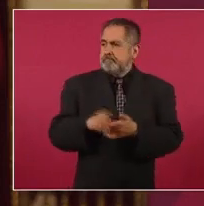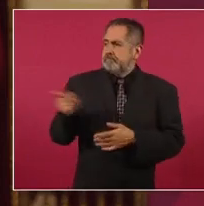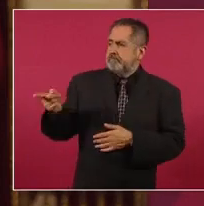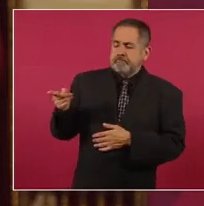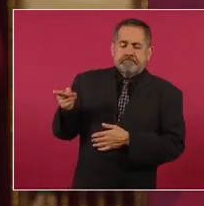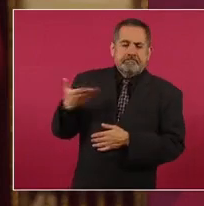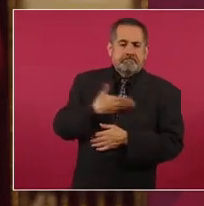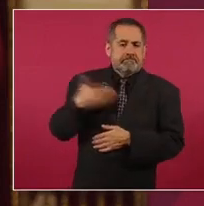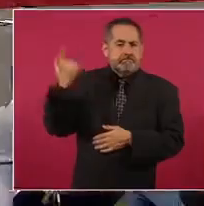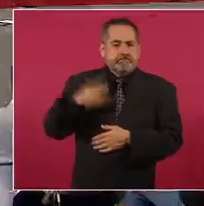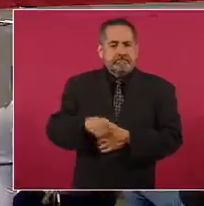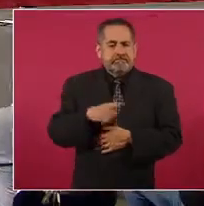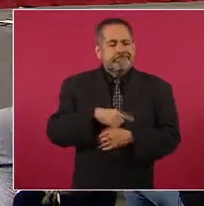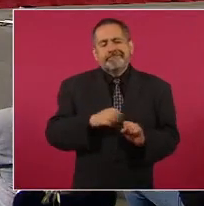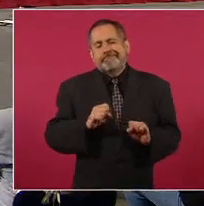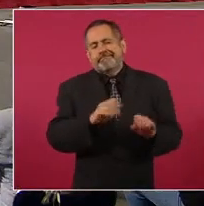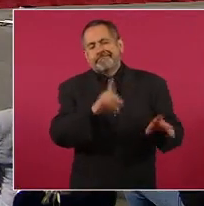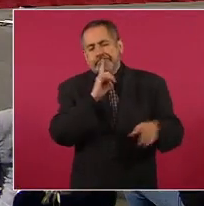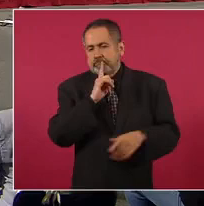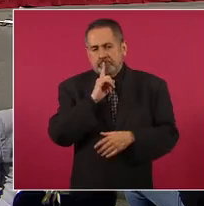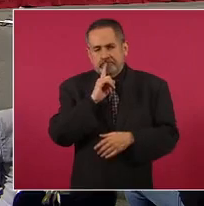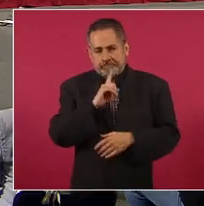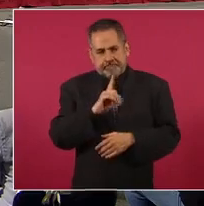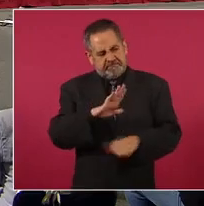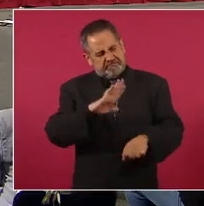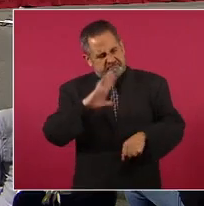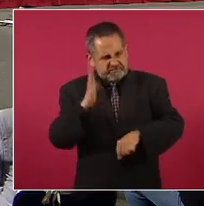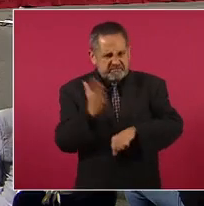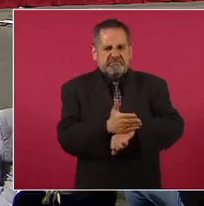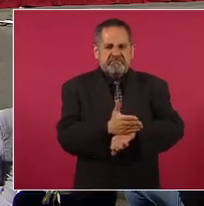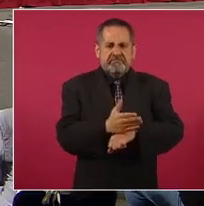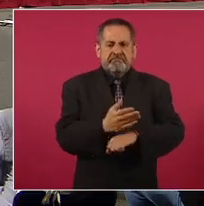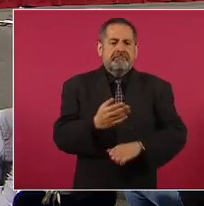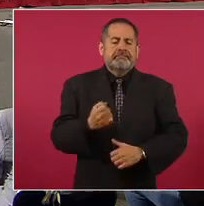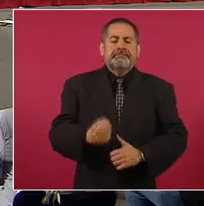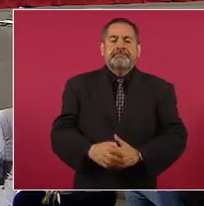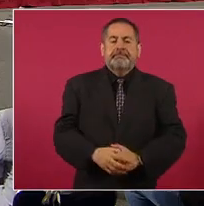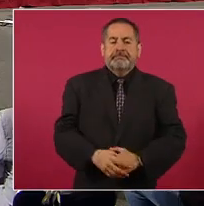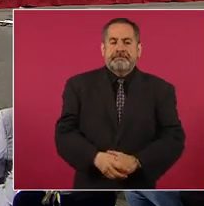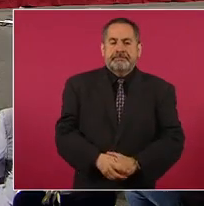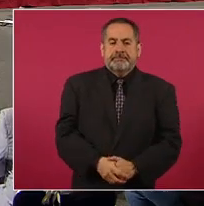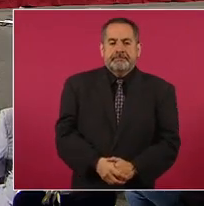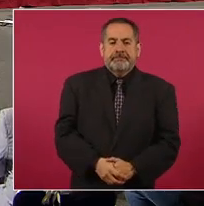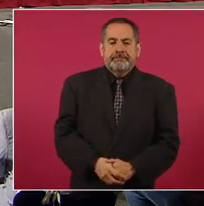haya impunidad, que no haya crimen sin castigo. Es cuanto.